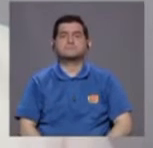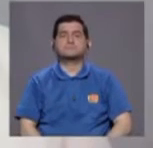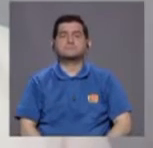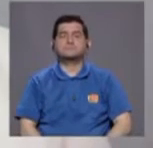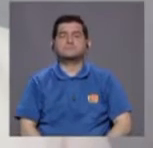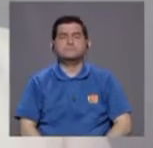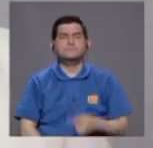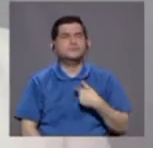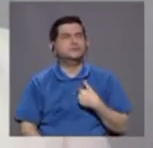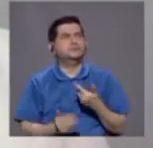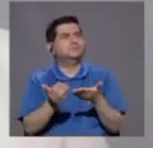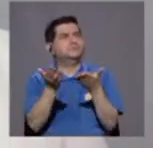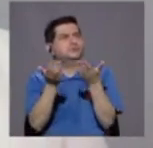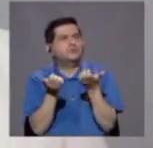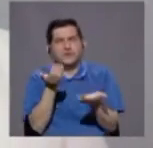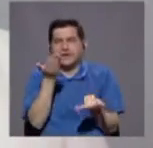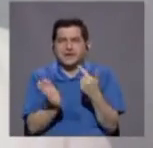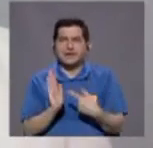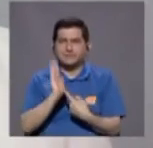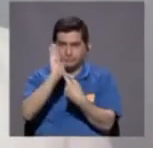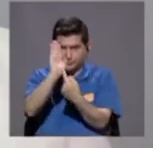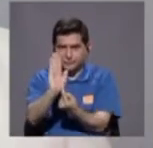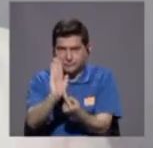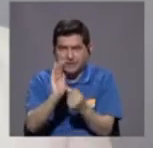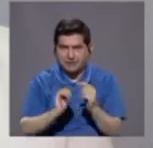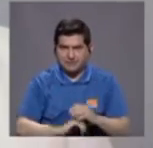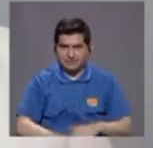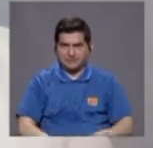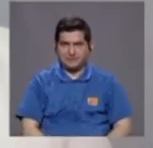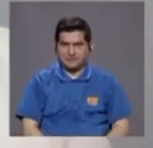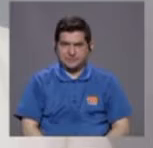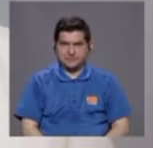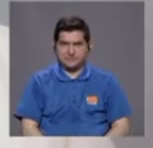Aquí yo quisiera señalar, ¿verdad?, que